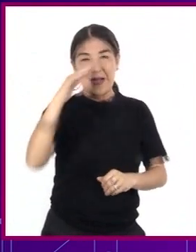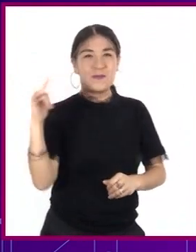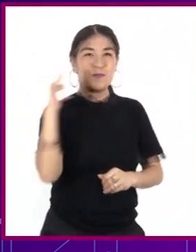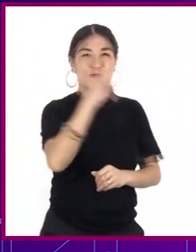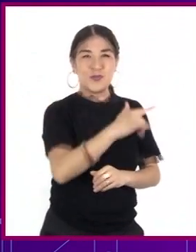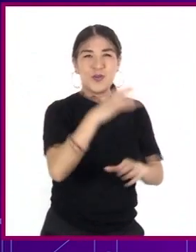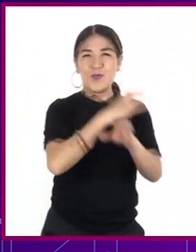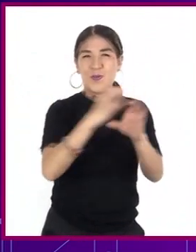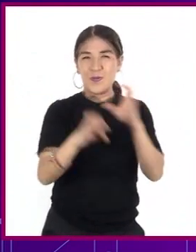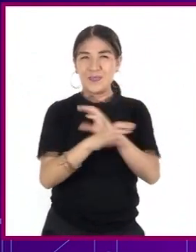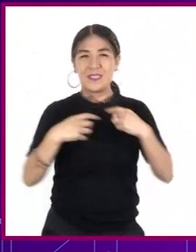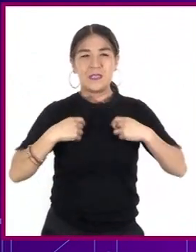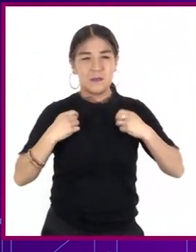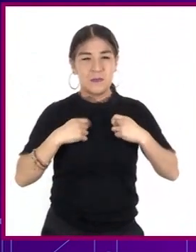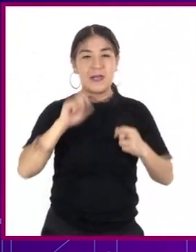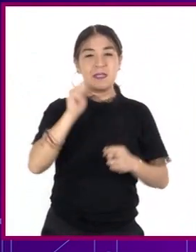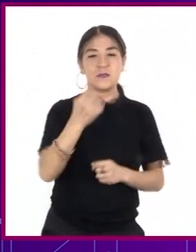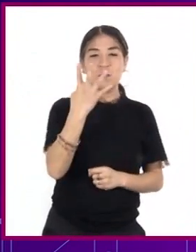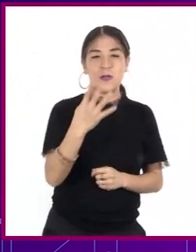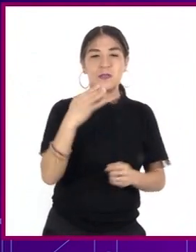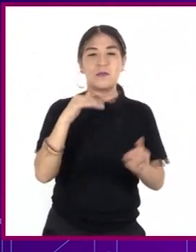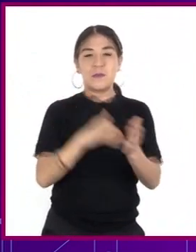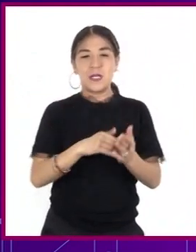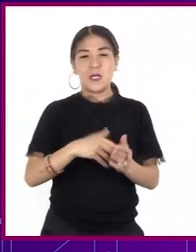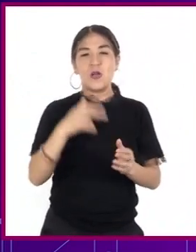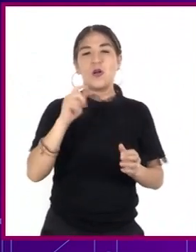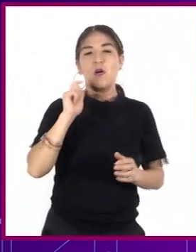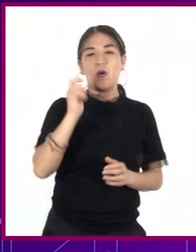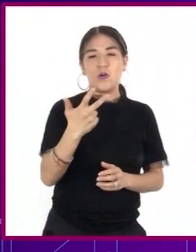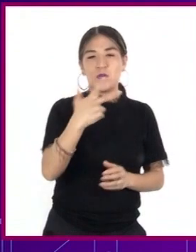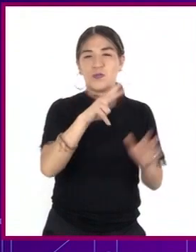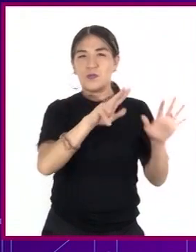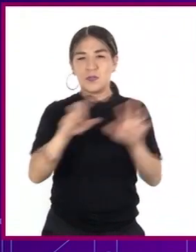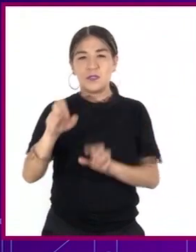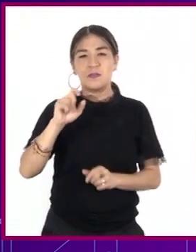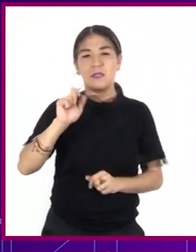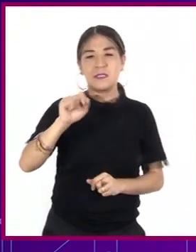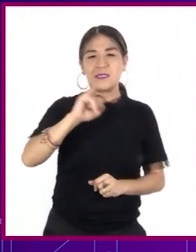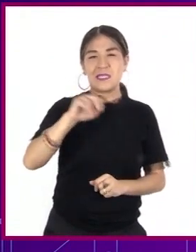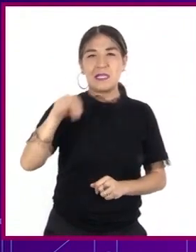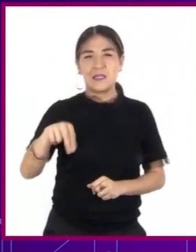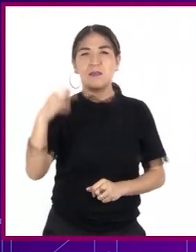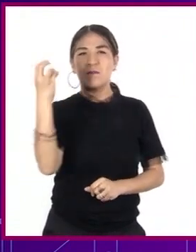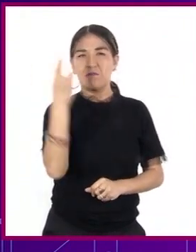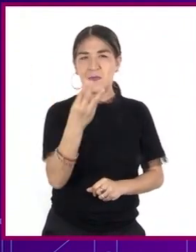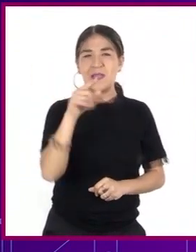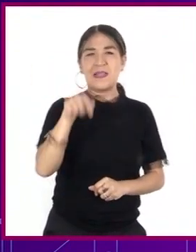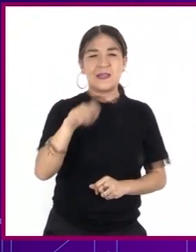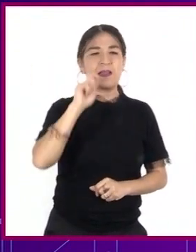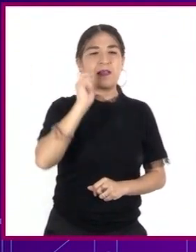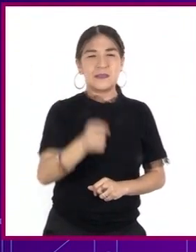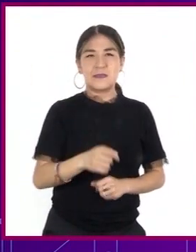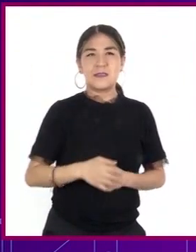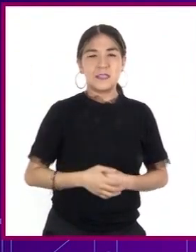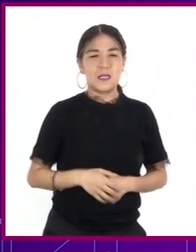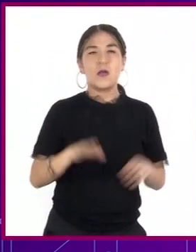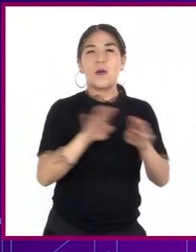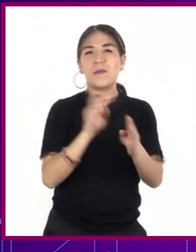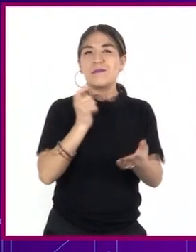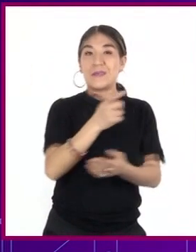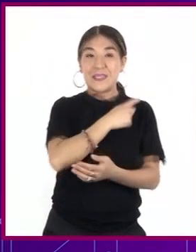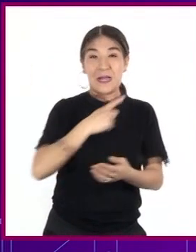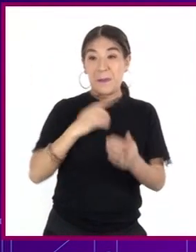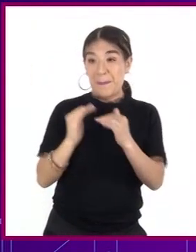de 4.800 pulgadas cúbicas. En caso de exceder este volumen, se debe pagar una cantidad